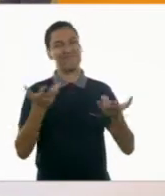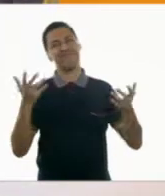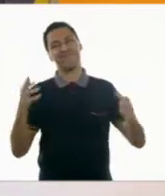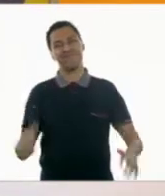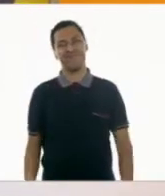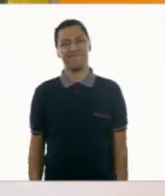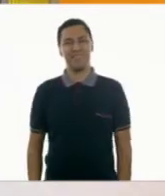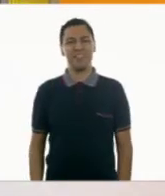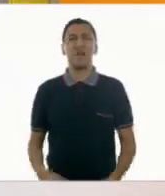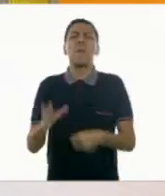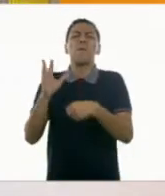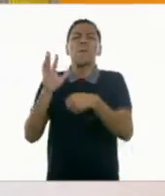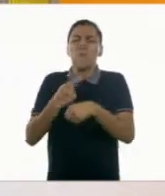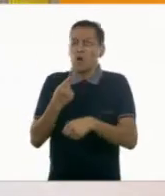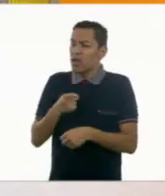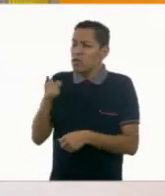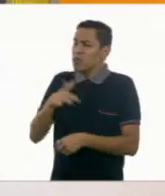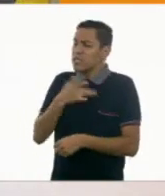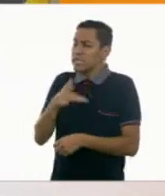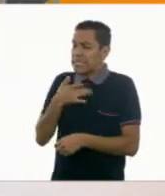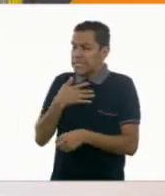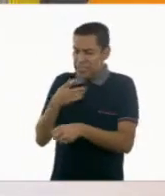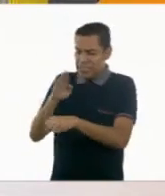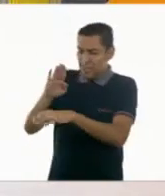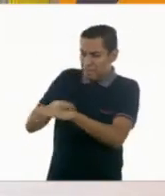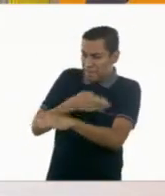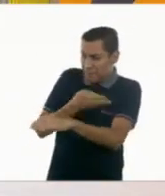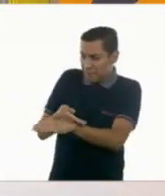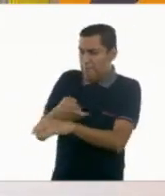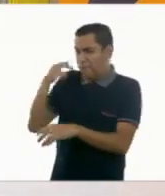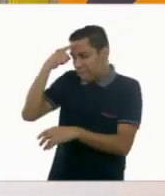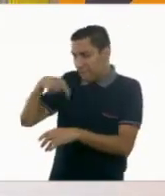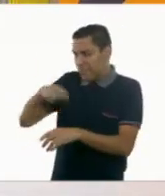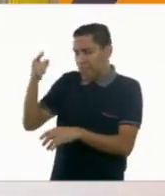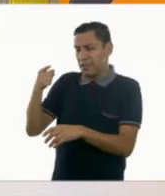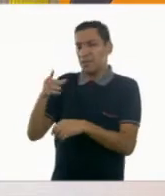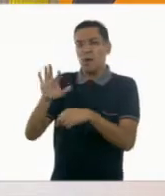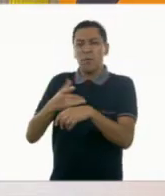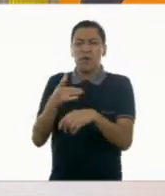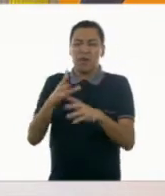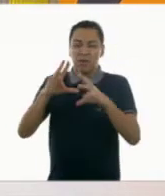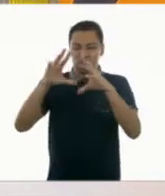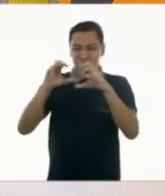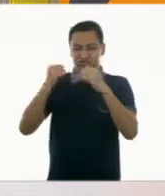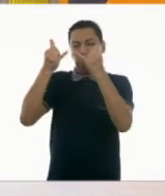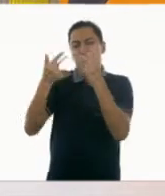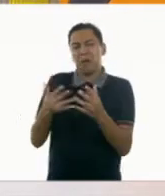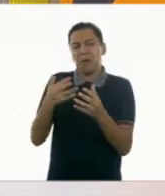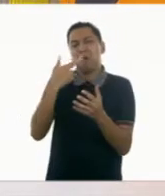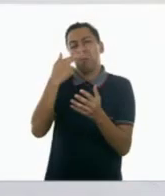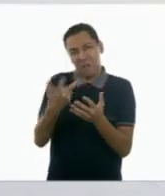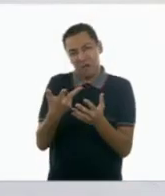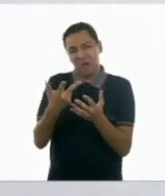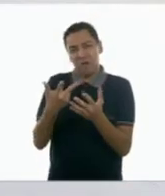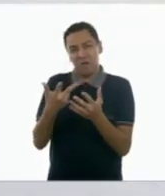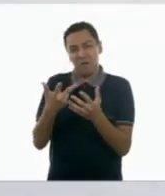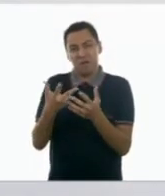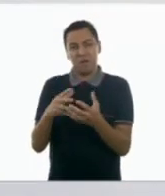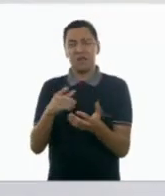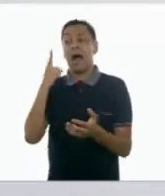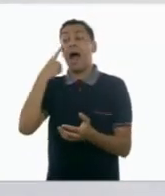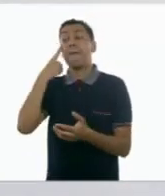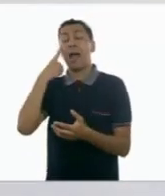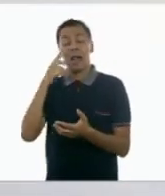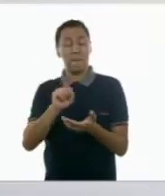No, hombre. ¿Por qué consideras que con las calcetas puede ser más fácil? Porque pesan menos. Ok, vamos a ver. A ver si es cierto. ¡Ah! Sí, eso es